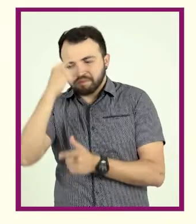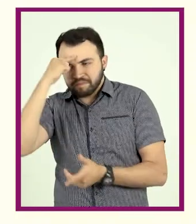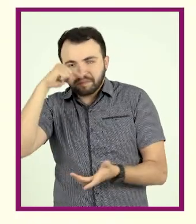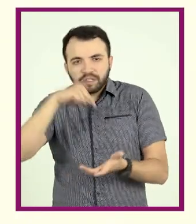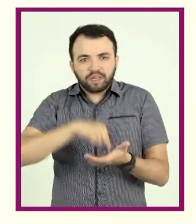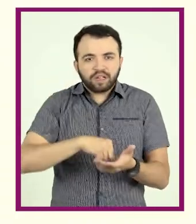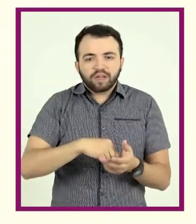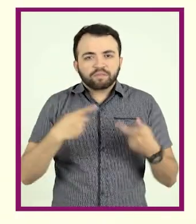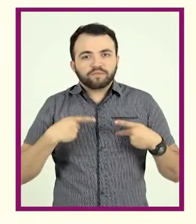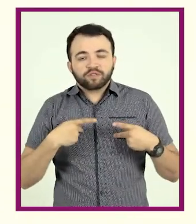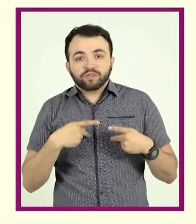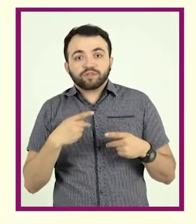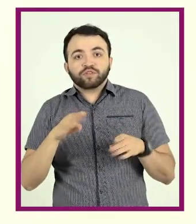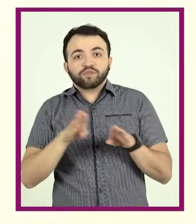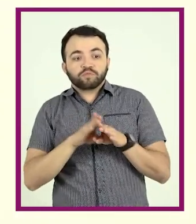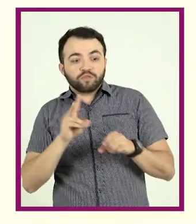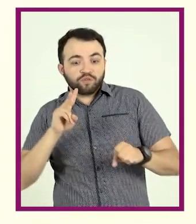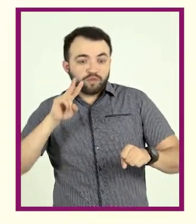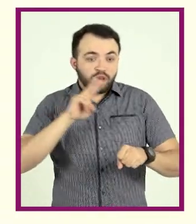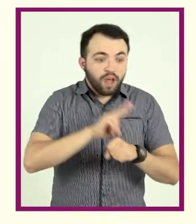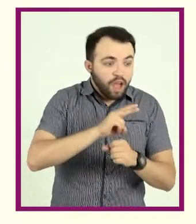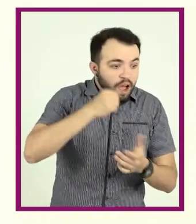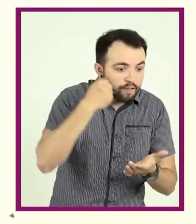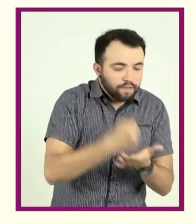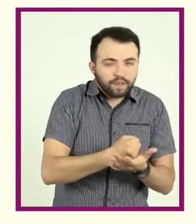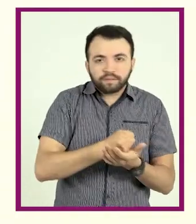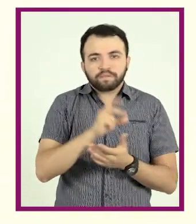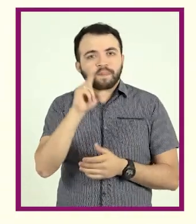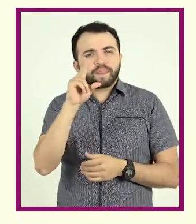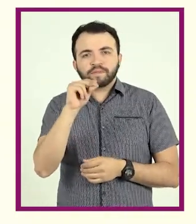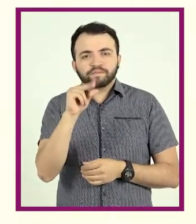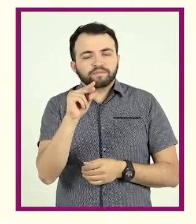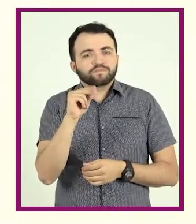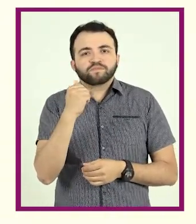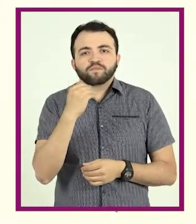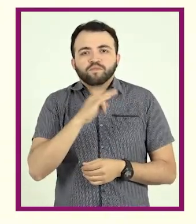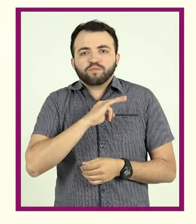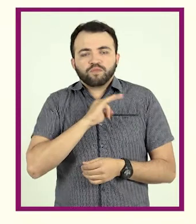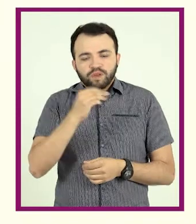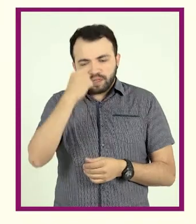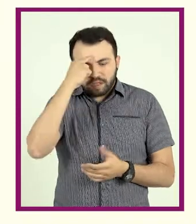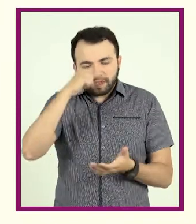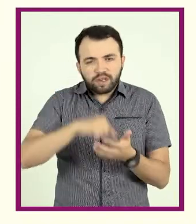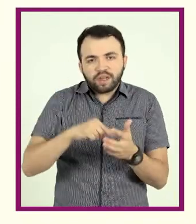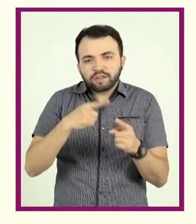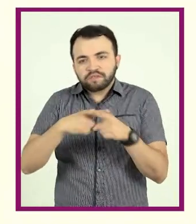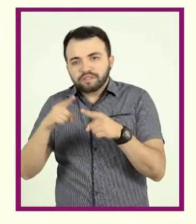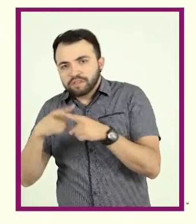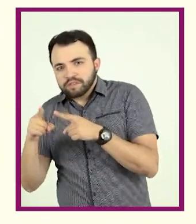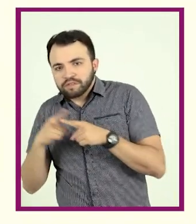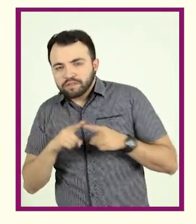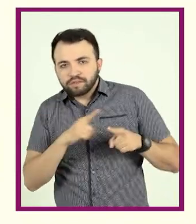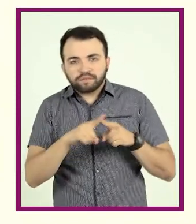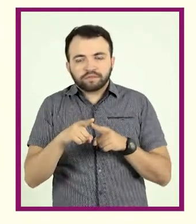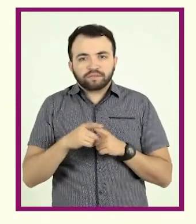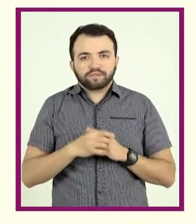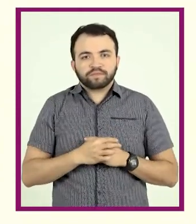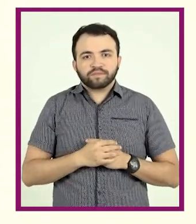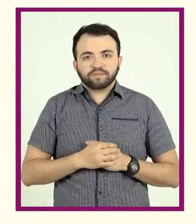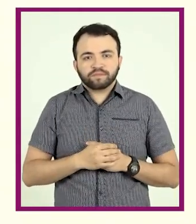libertades de creencias y de culto y en el que el Estado, por ley, no da preferencia a ninguna de